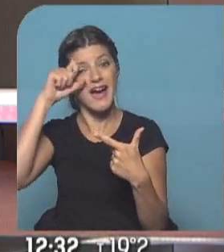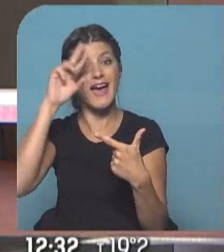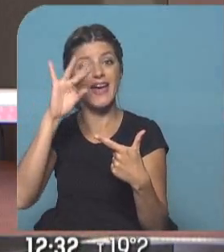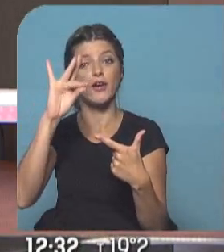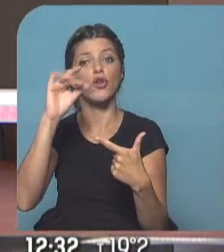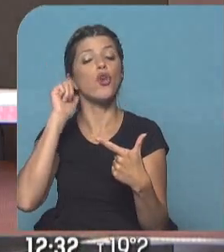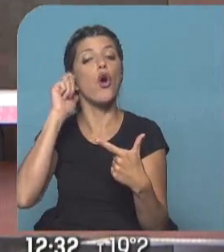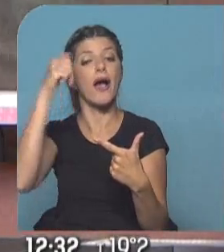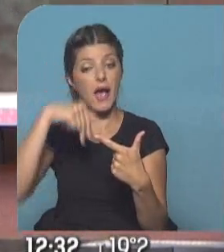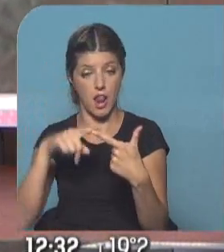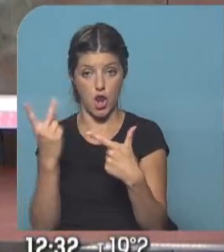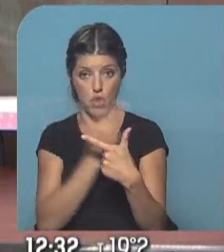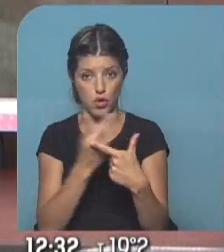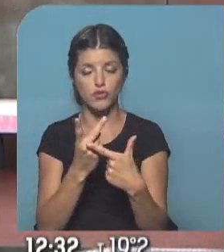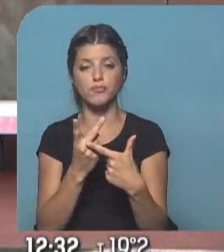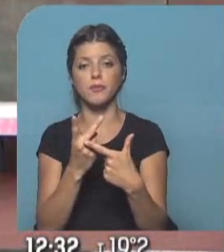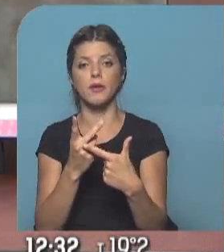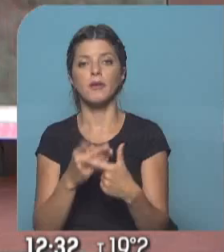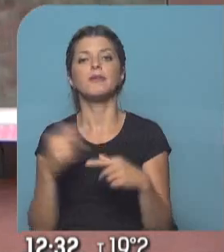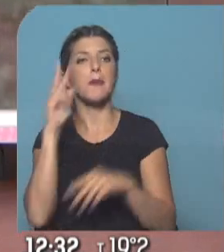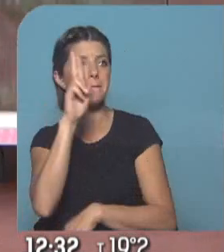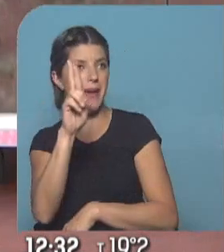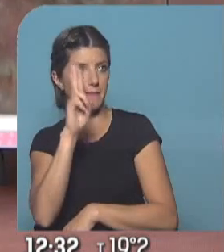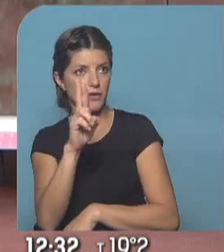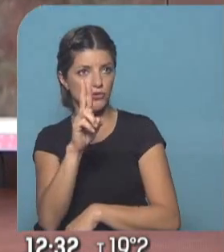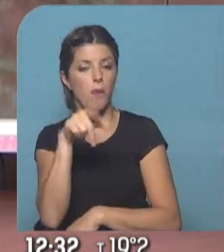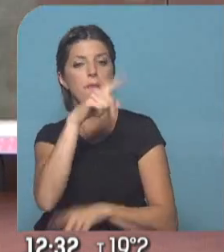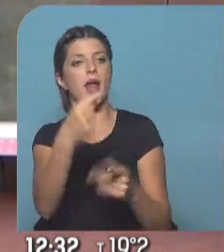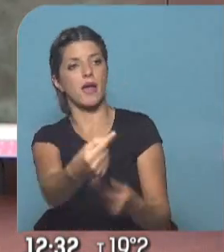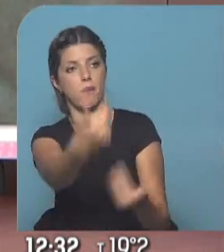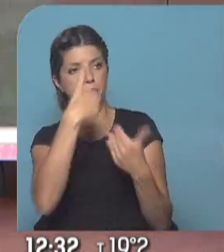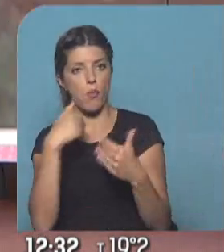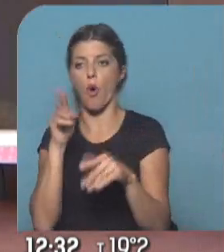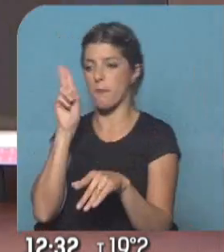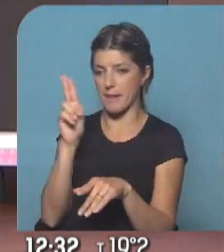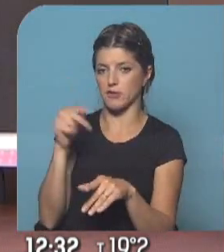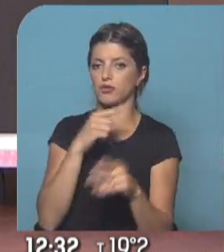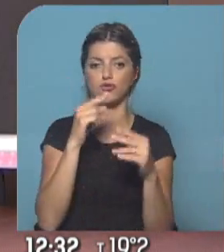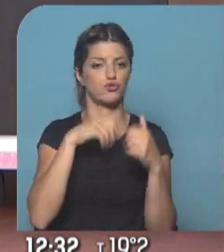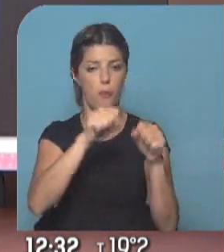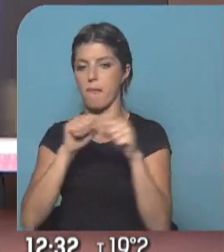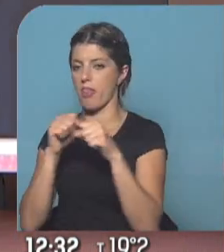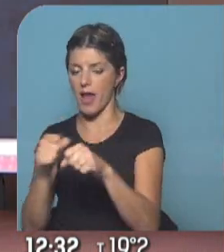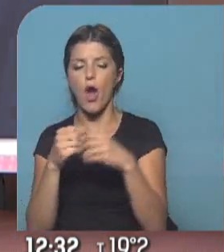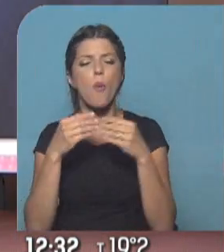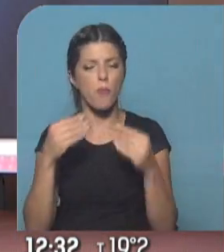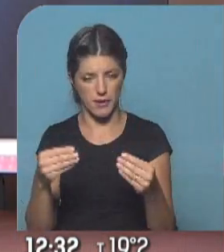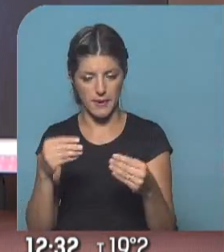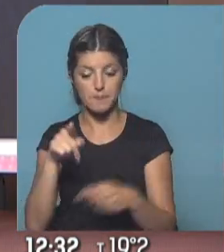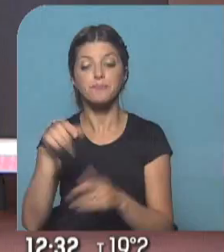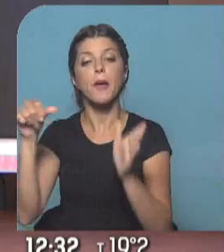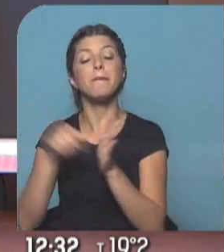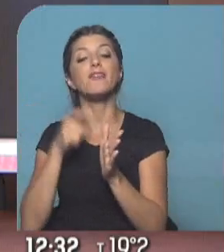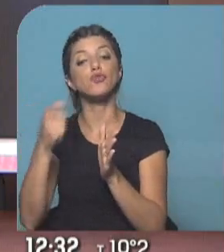Erdogan han suspendido el otorgamiento de visas mutuas entre ambos países. Esto surge por la detención en Turquía